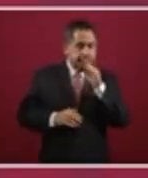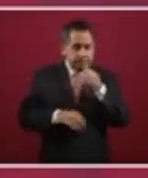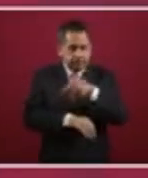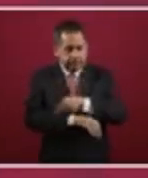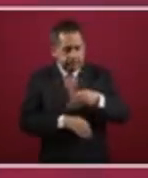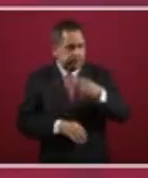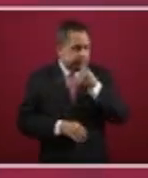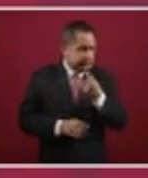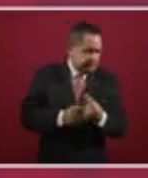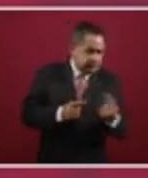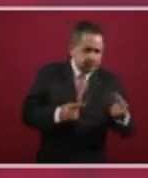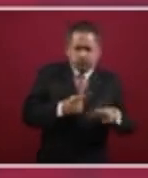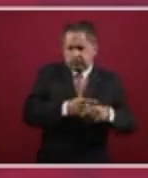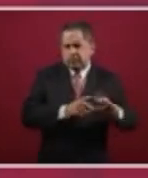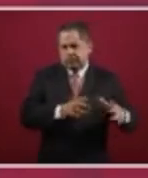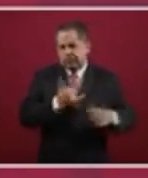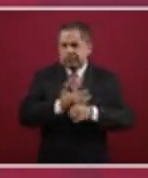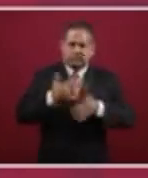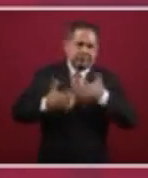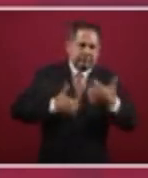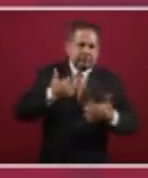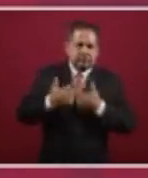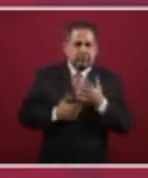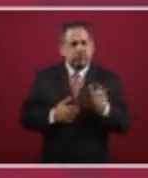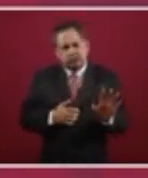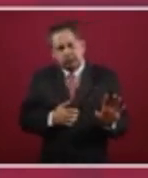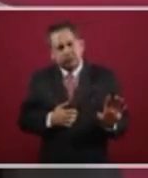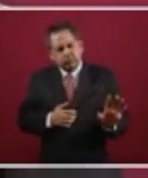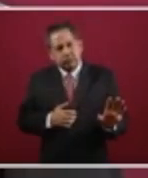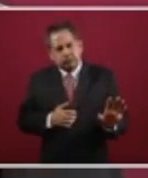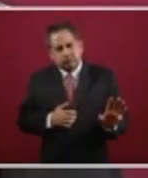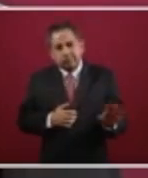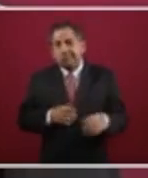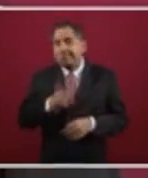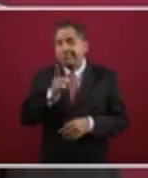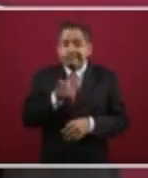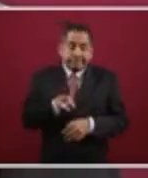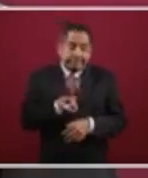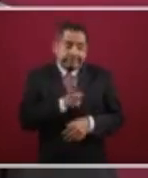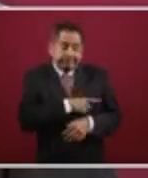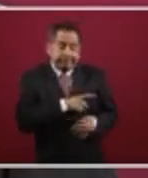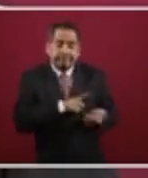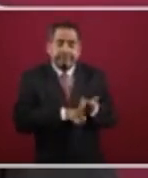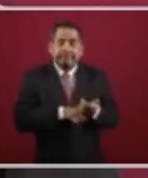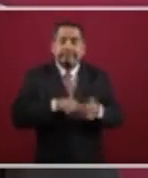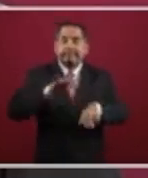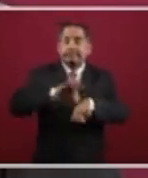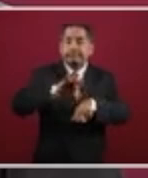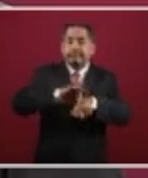de los niños y de los pacientes en inconformidad de los que vendían los medicamentos